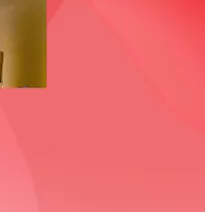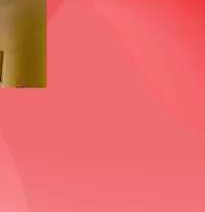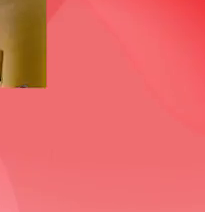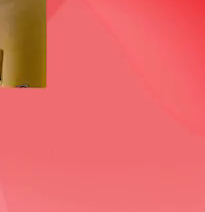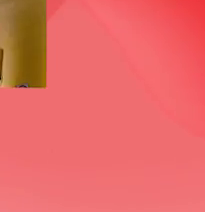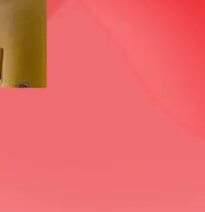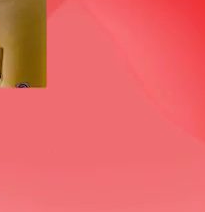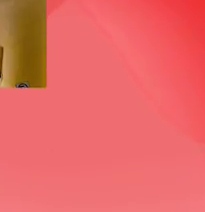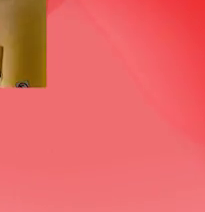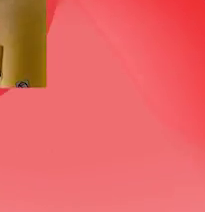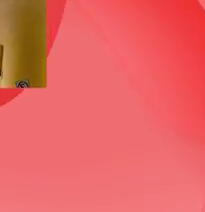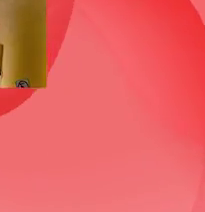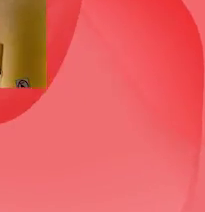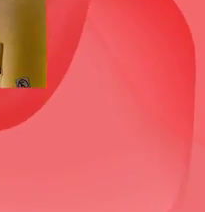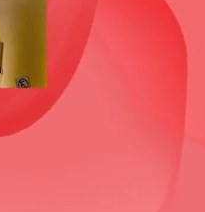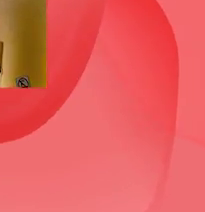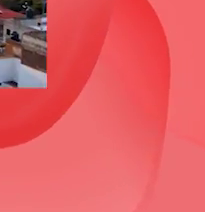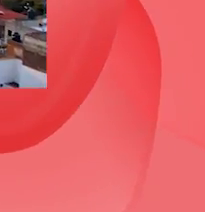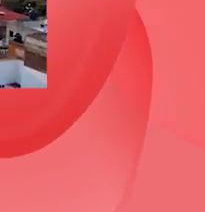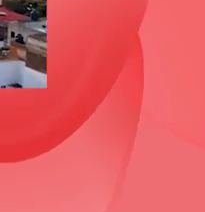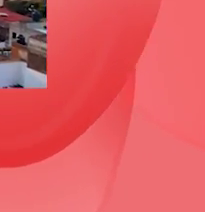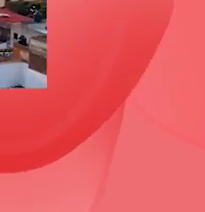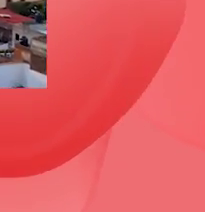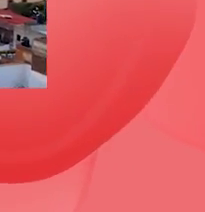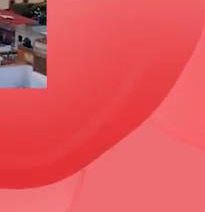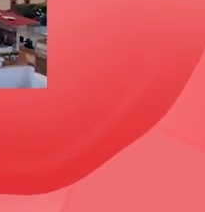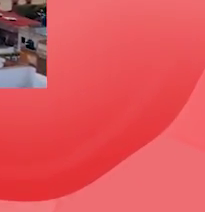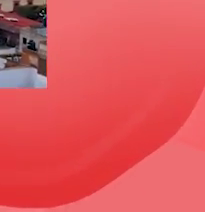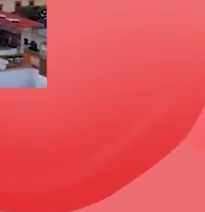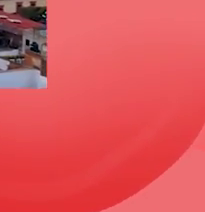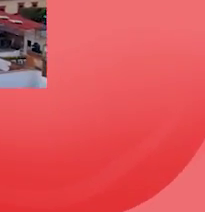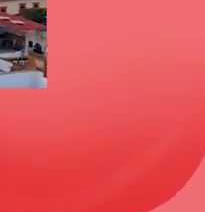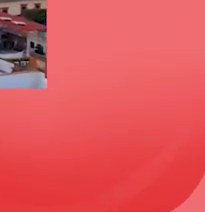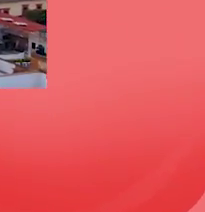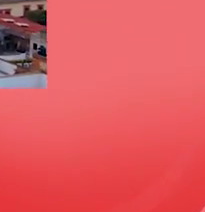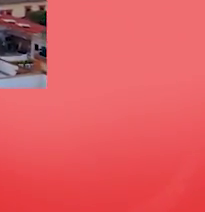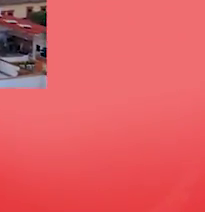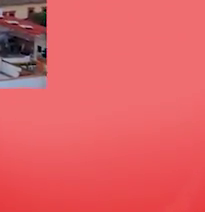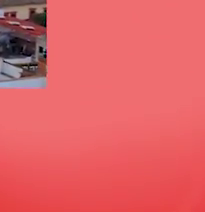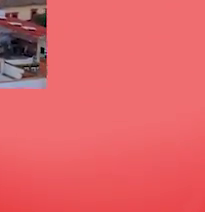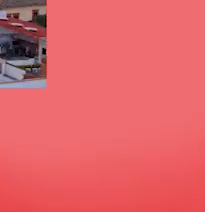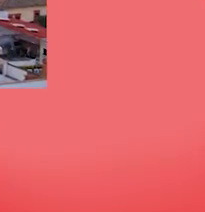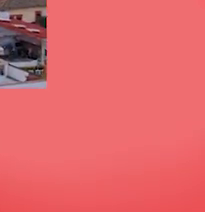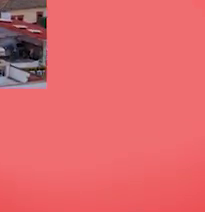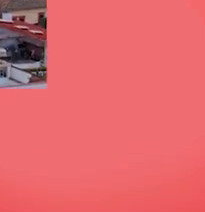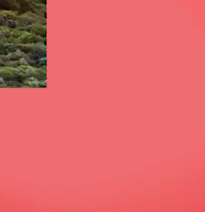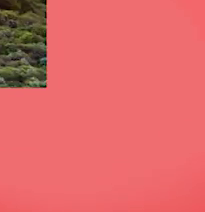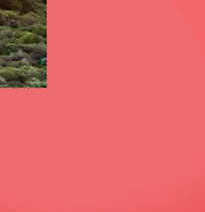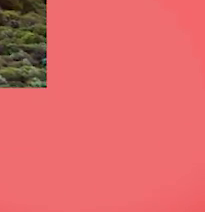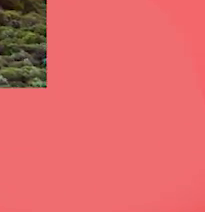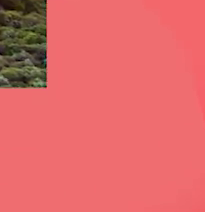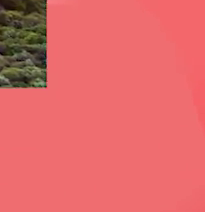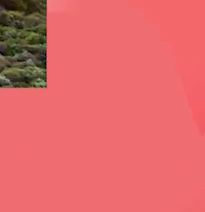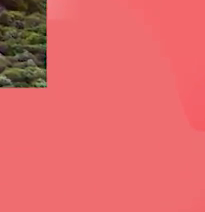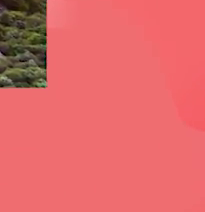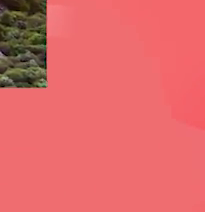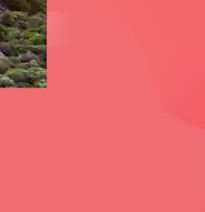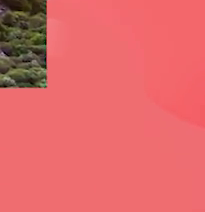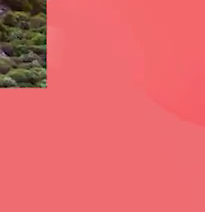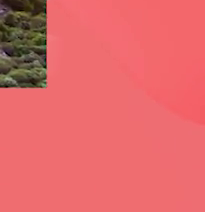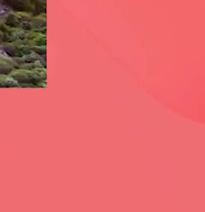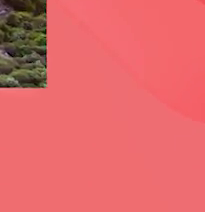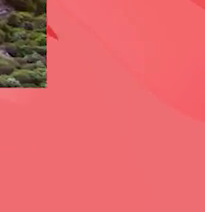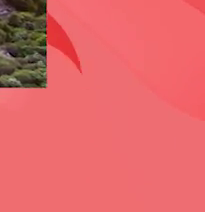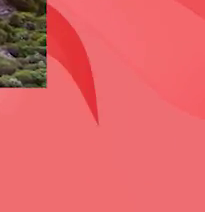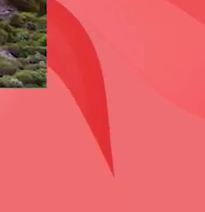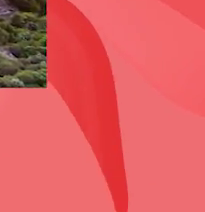campanas en mi corazón. Soy Querétaro, de Querétaro, bienvenido todo